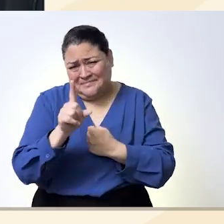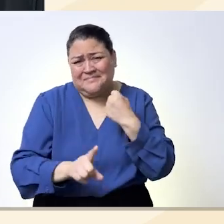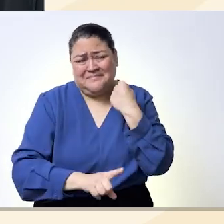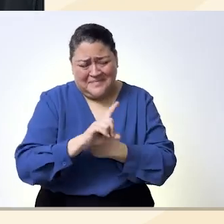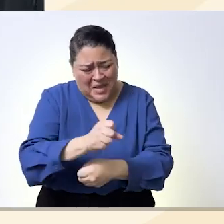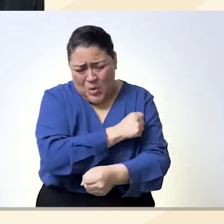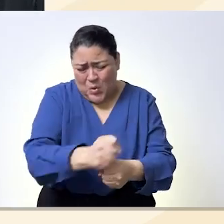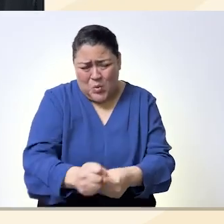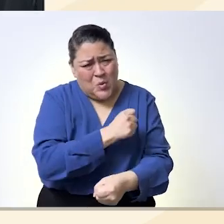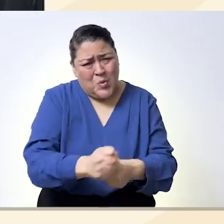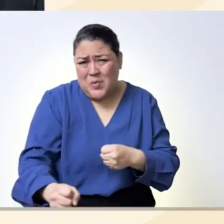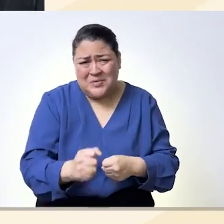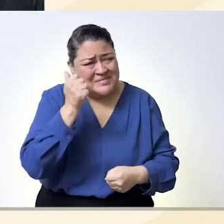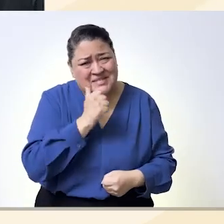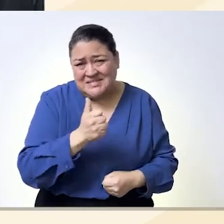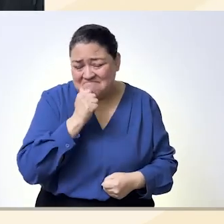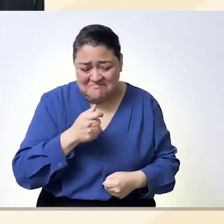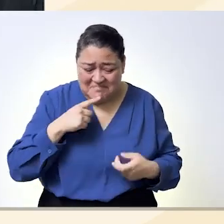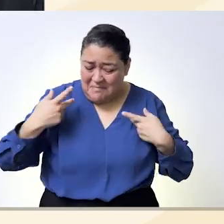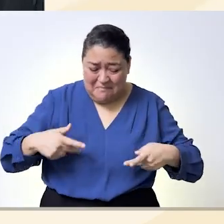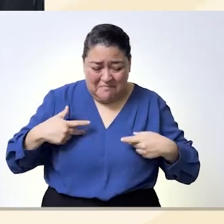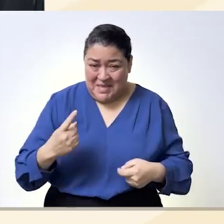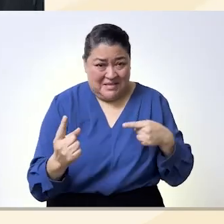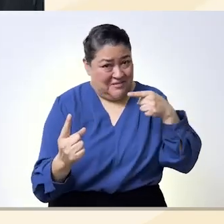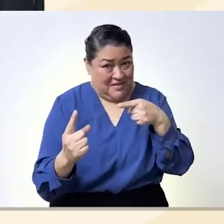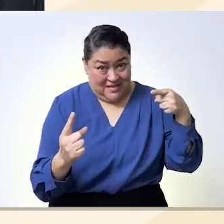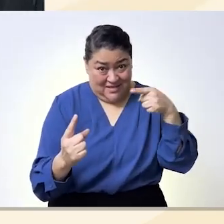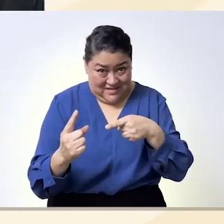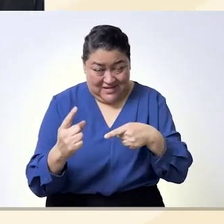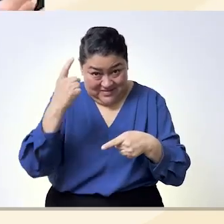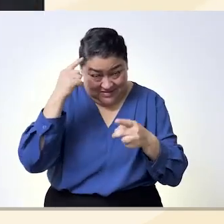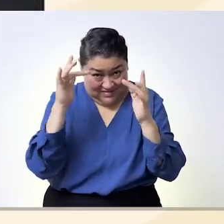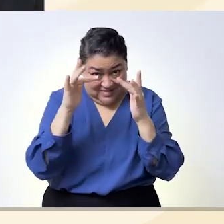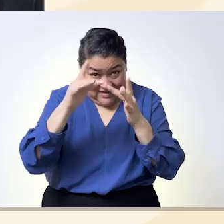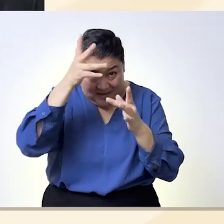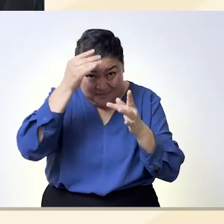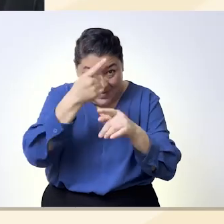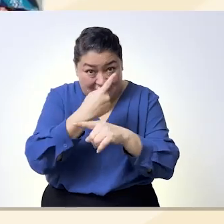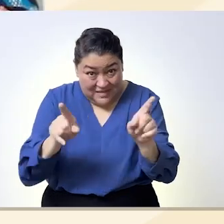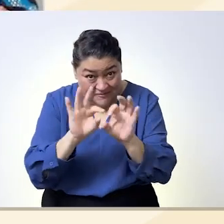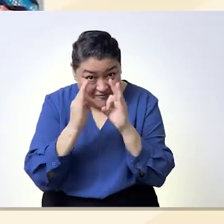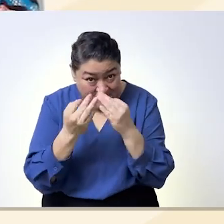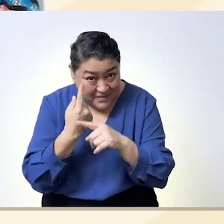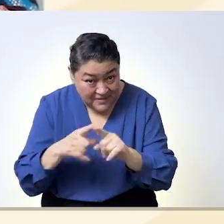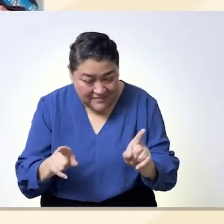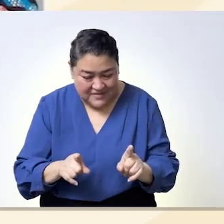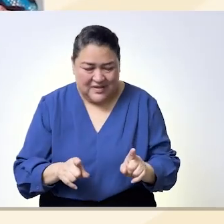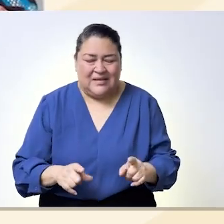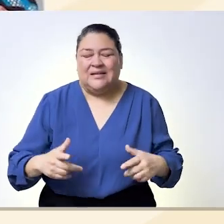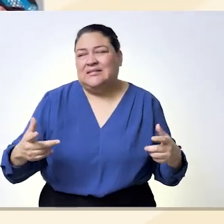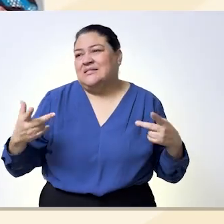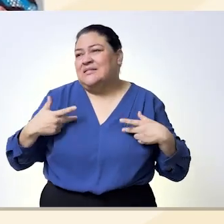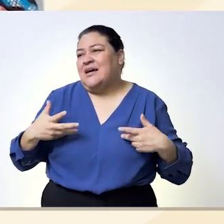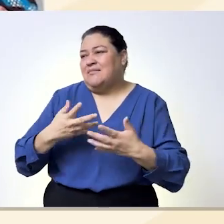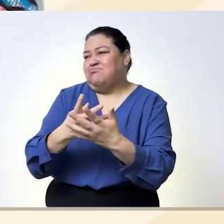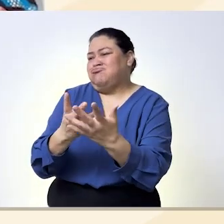persona neurodivergente. Creo que también hay tanta diversidad dentro de la neurodivergencia. Por ejemplo, mi hermano recibió